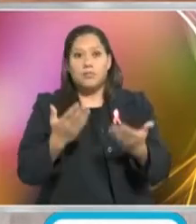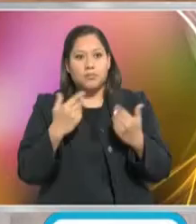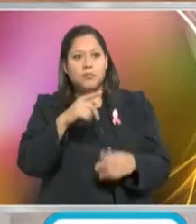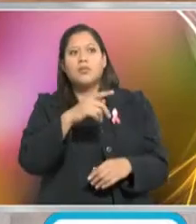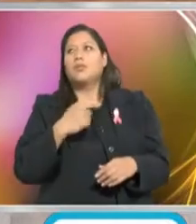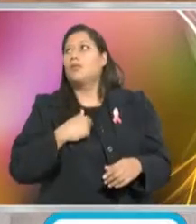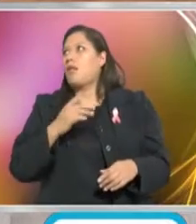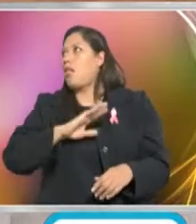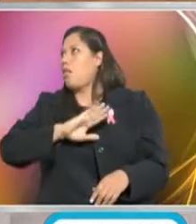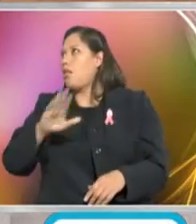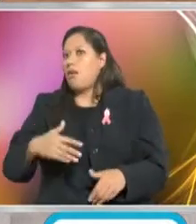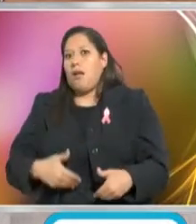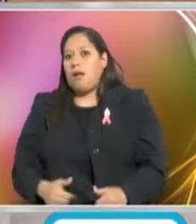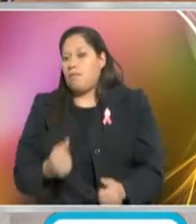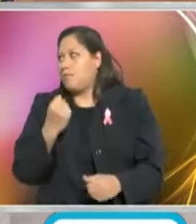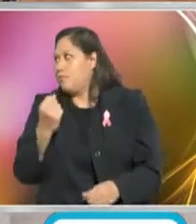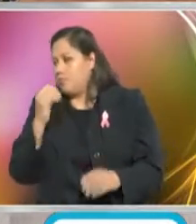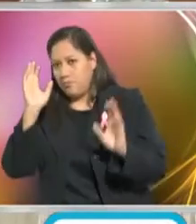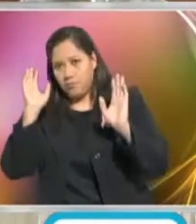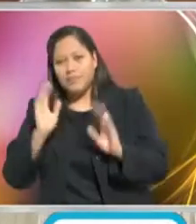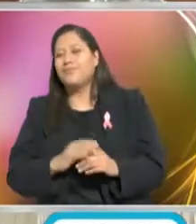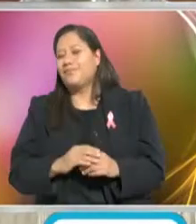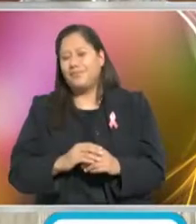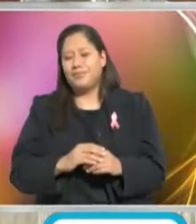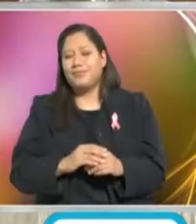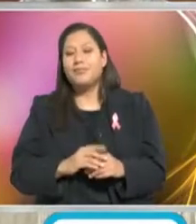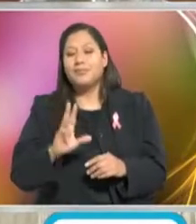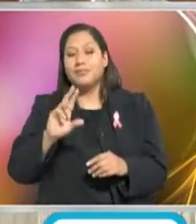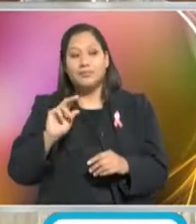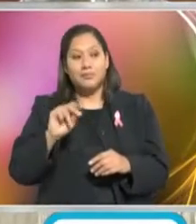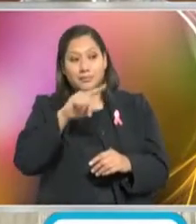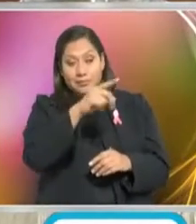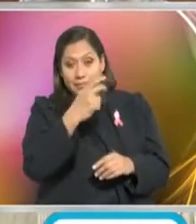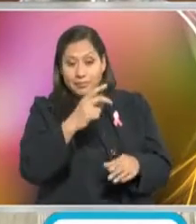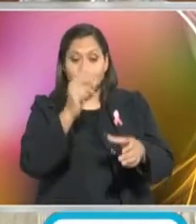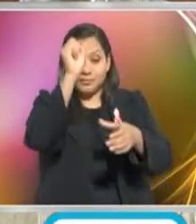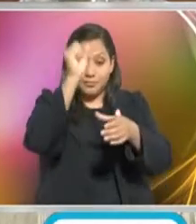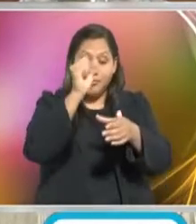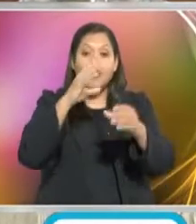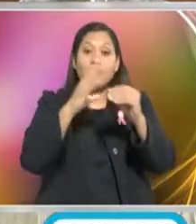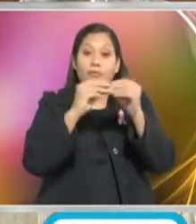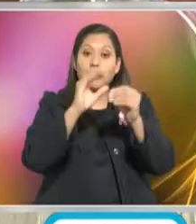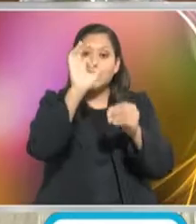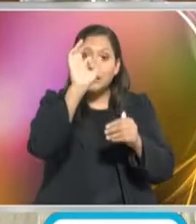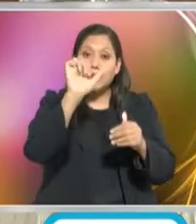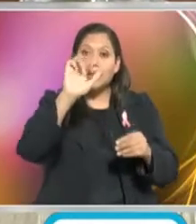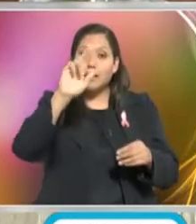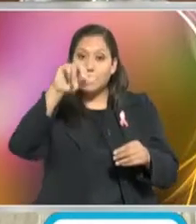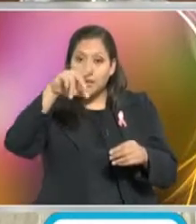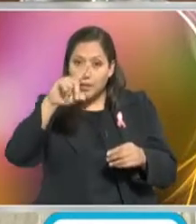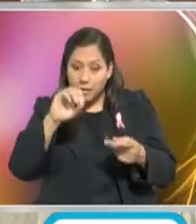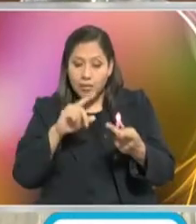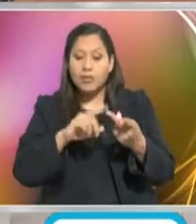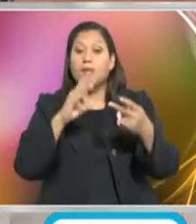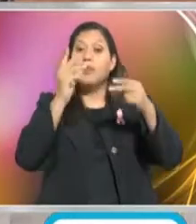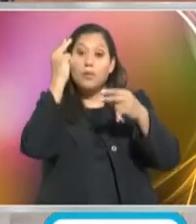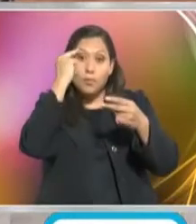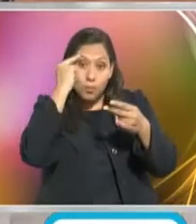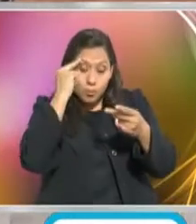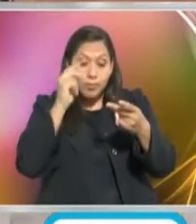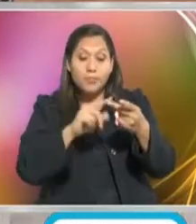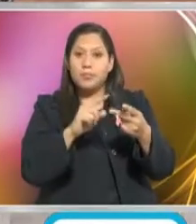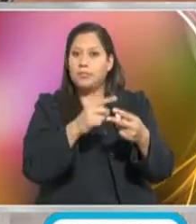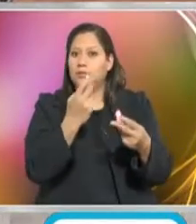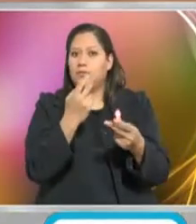voy a morir de hambre. No. Entonces, este jugo de arándanos también trae uvas, es muy, muy fuerte